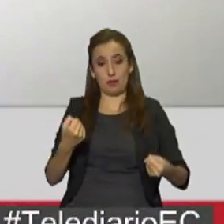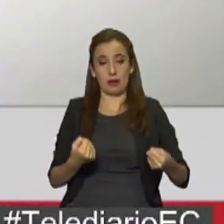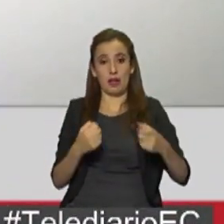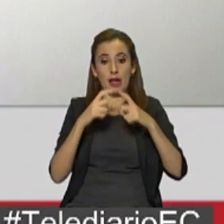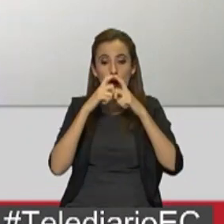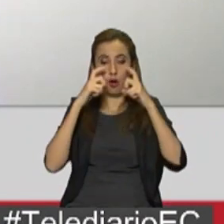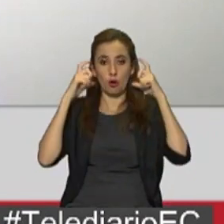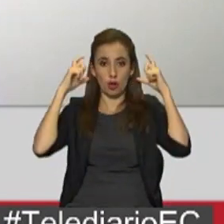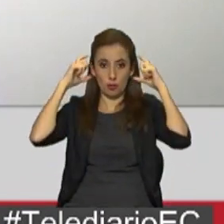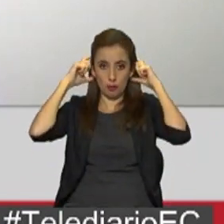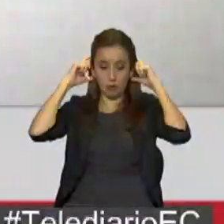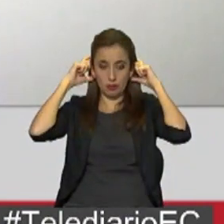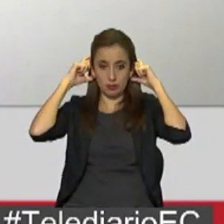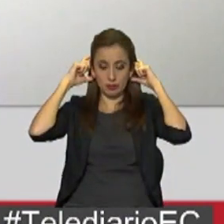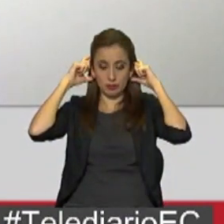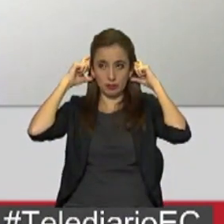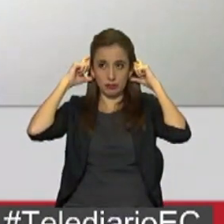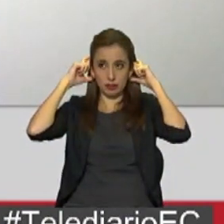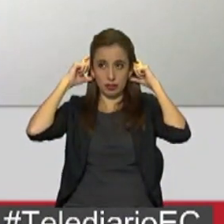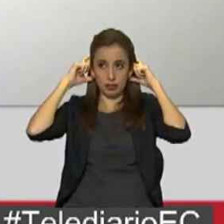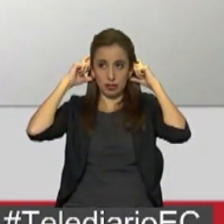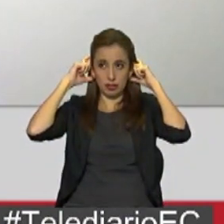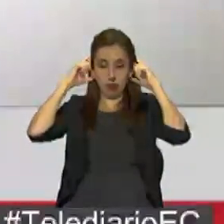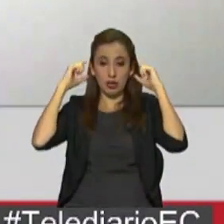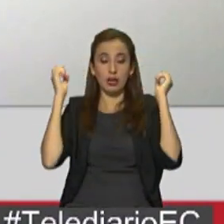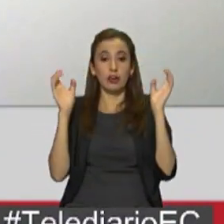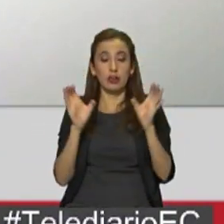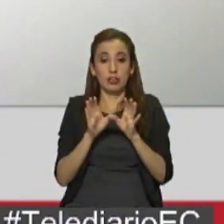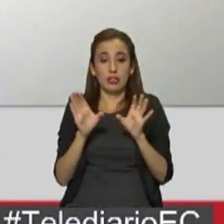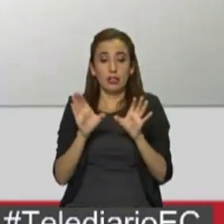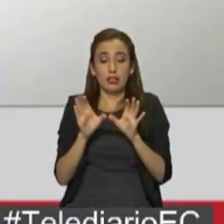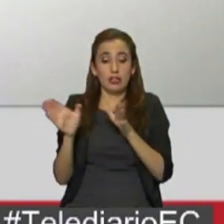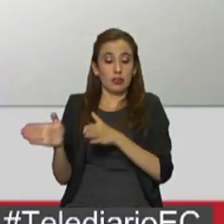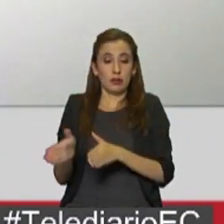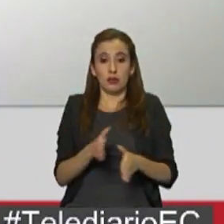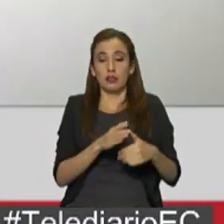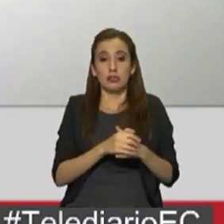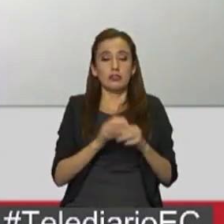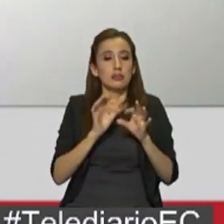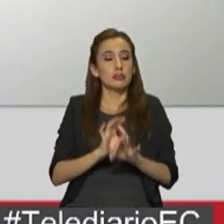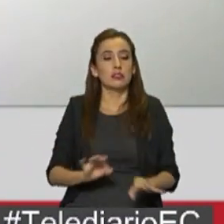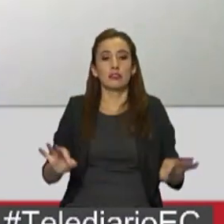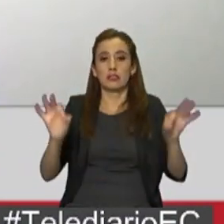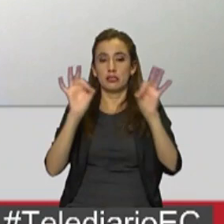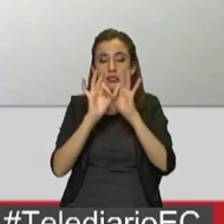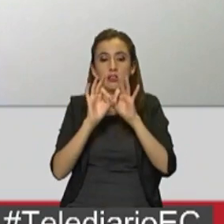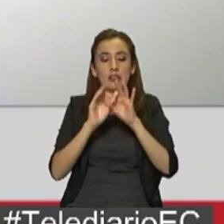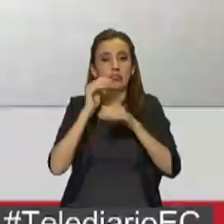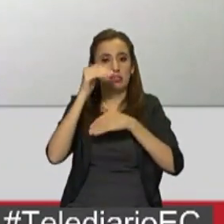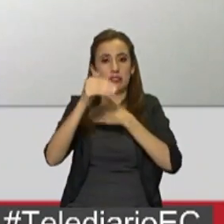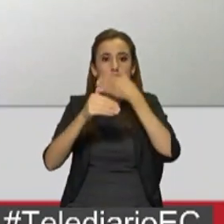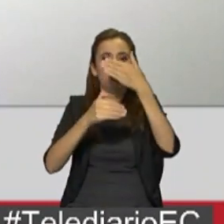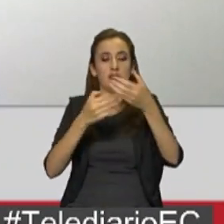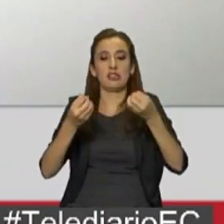una mascarilla en su costo --clasificación y mejoras